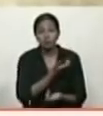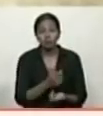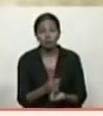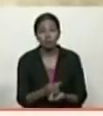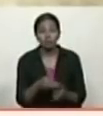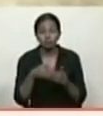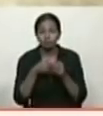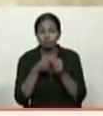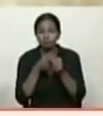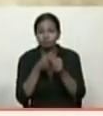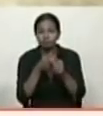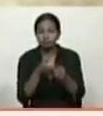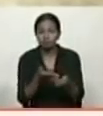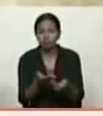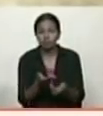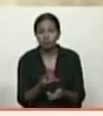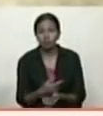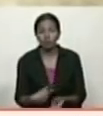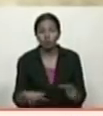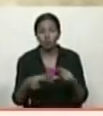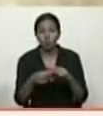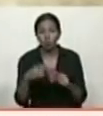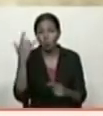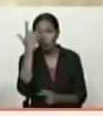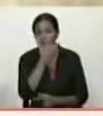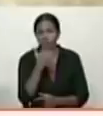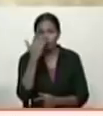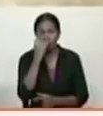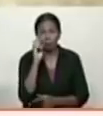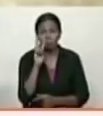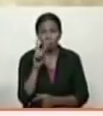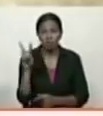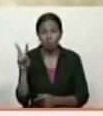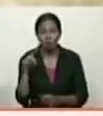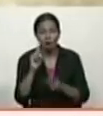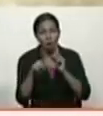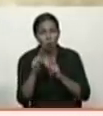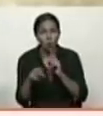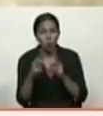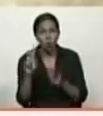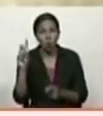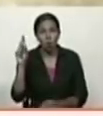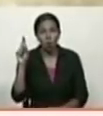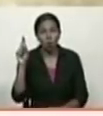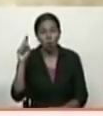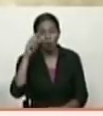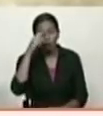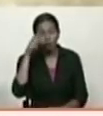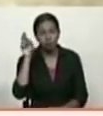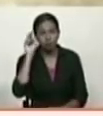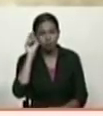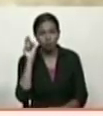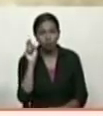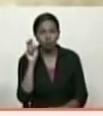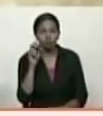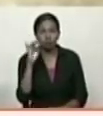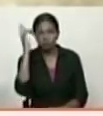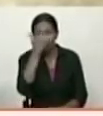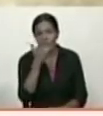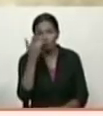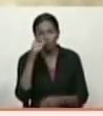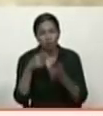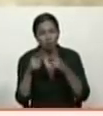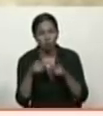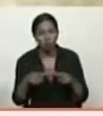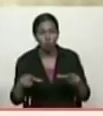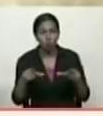de gobierno de la Unión Africana, con varios cancilleres también de África y de otras partes del mundo,